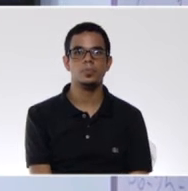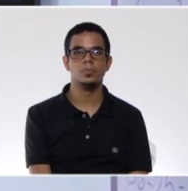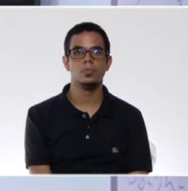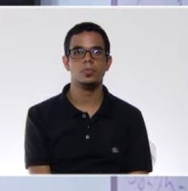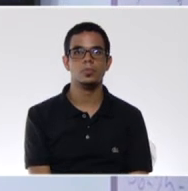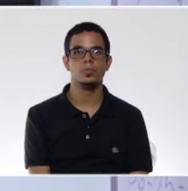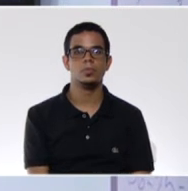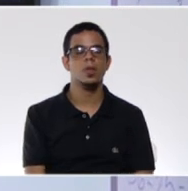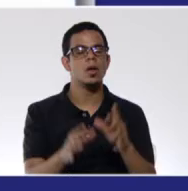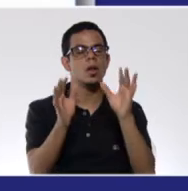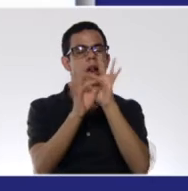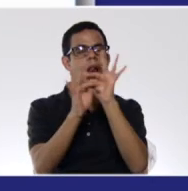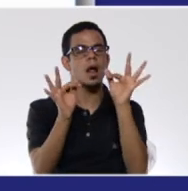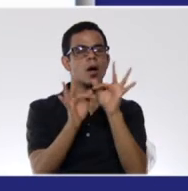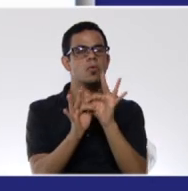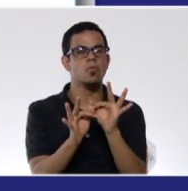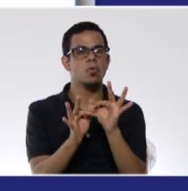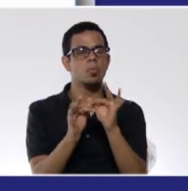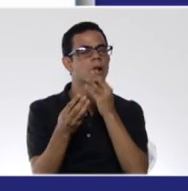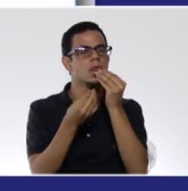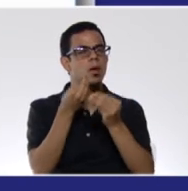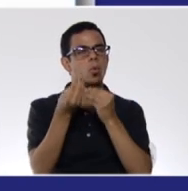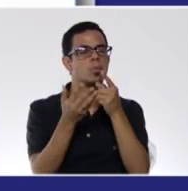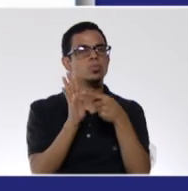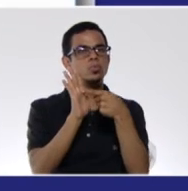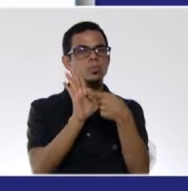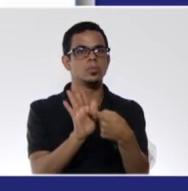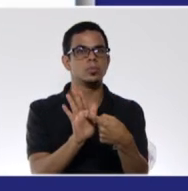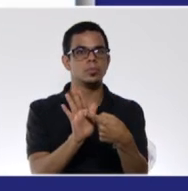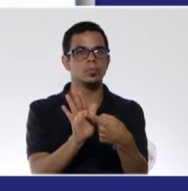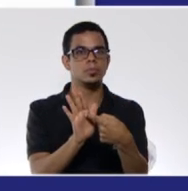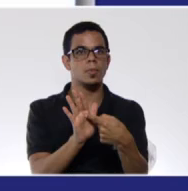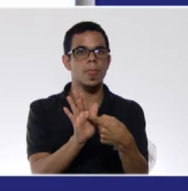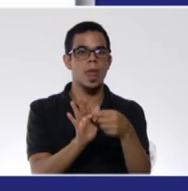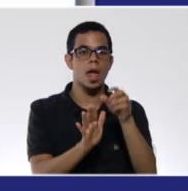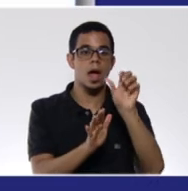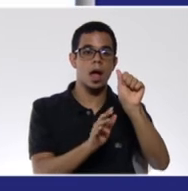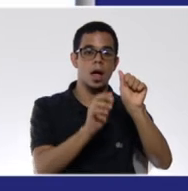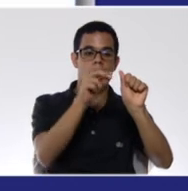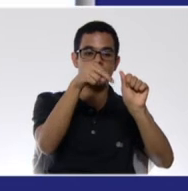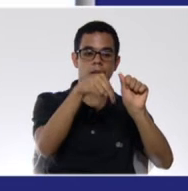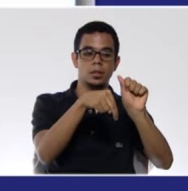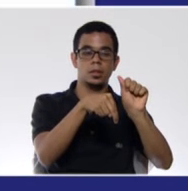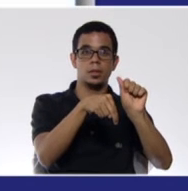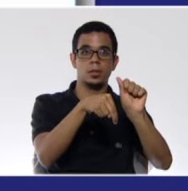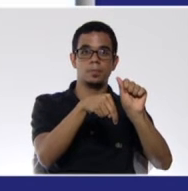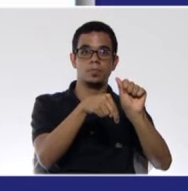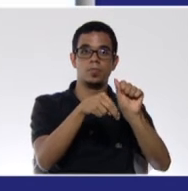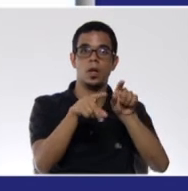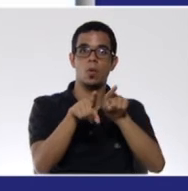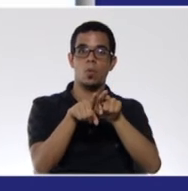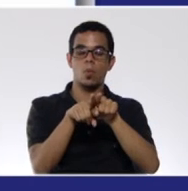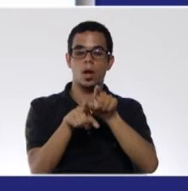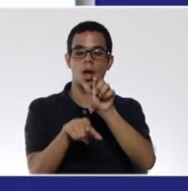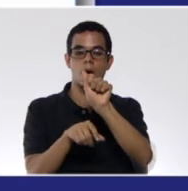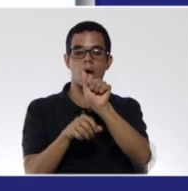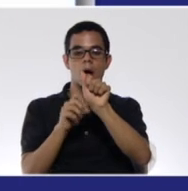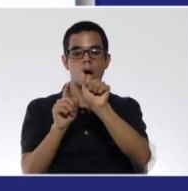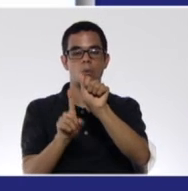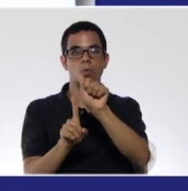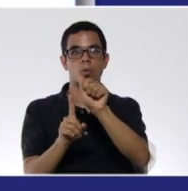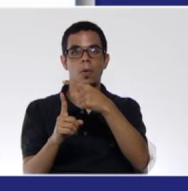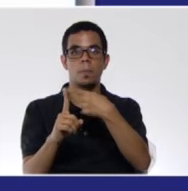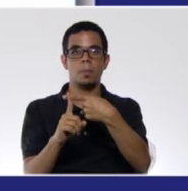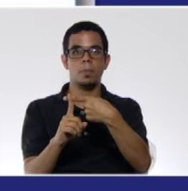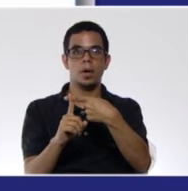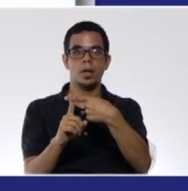Fórmula de una progresión aritmética. A sub n es igual a A sub 1